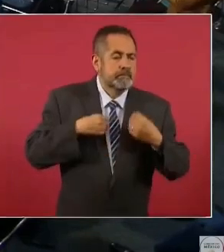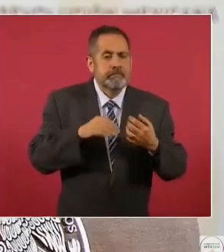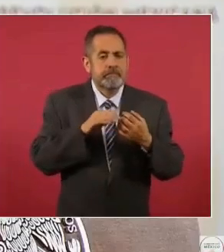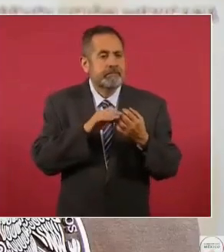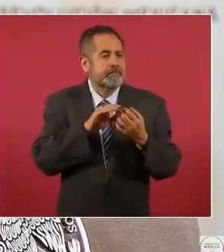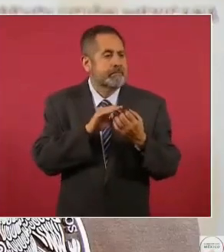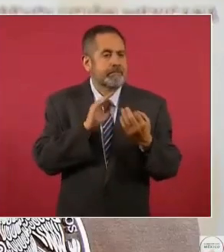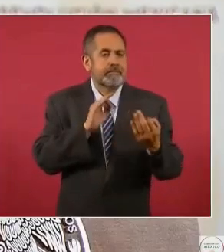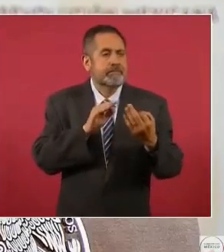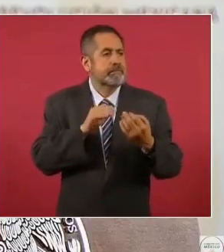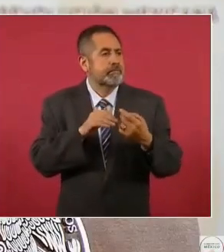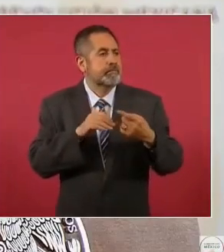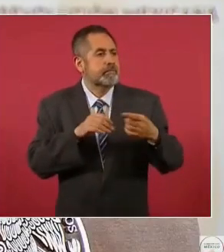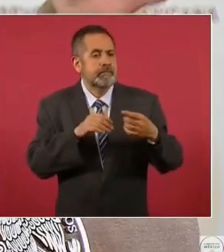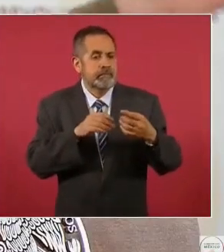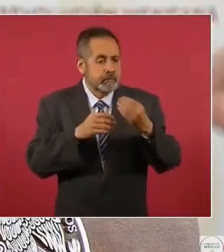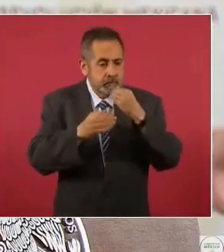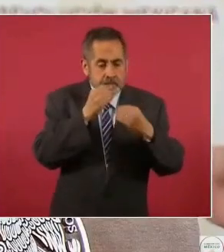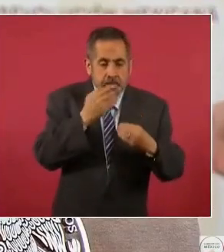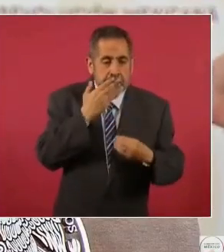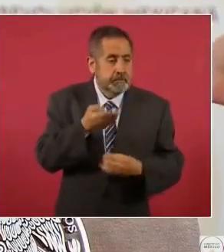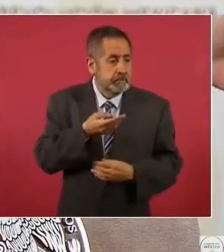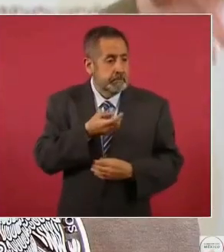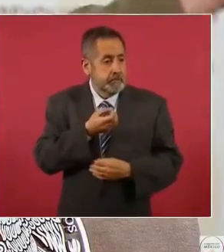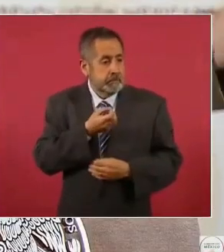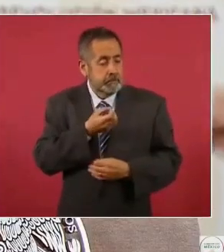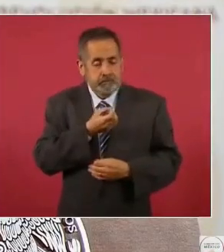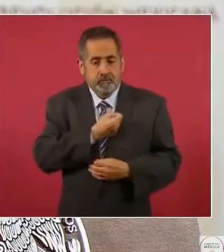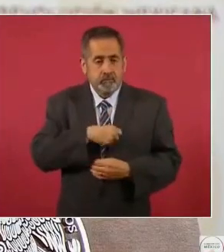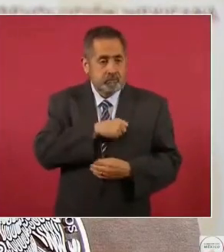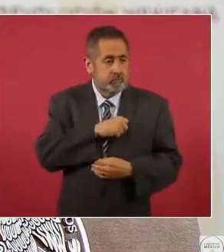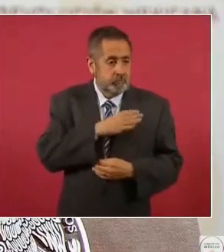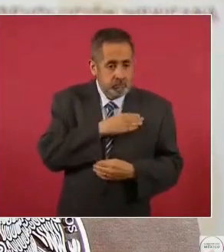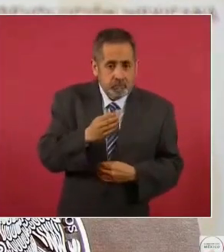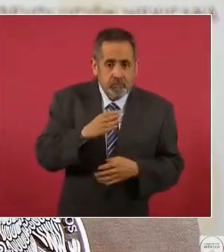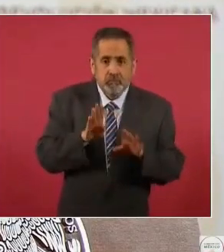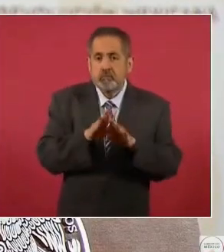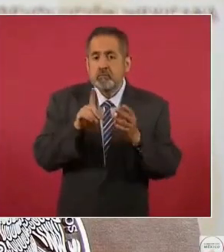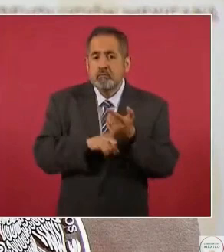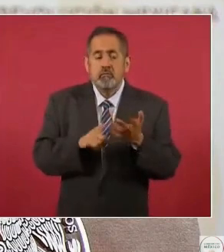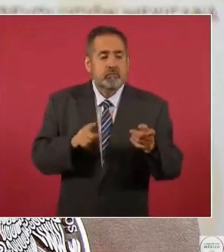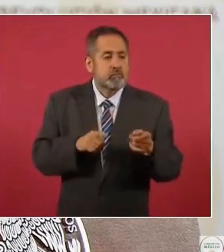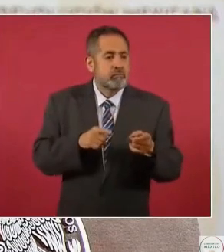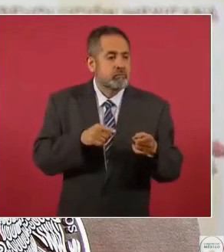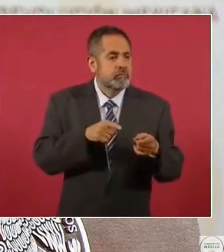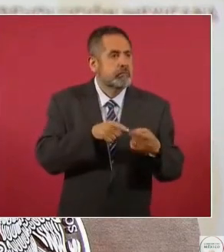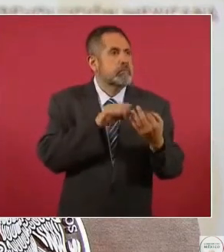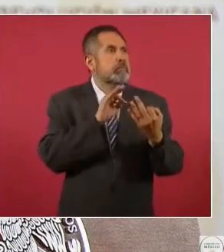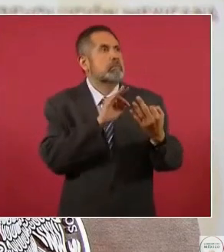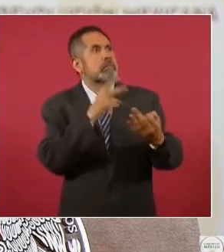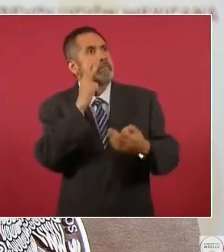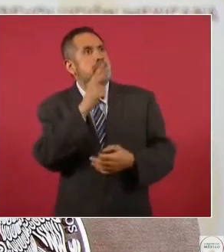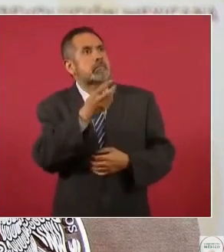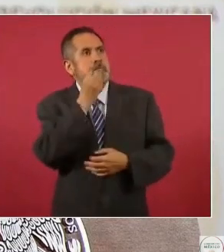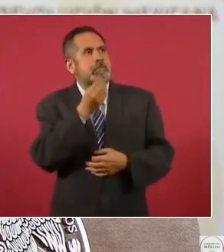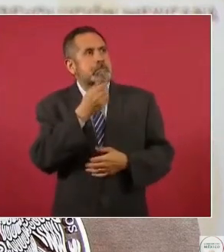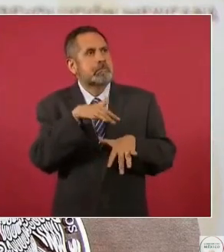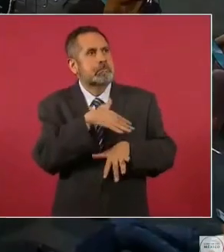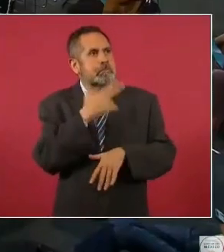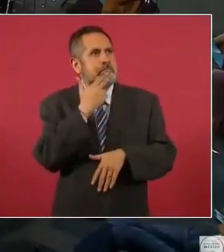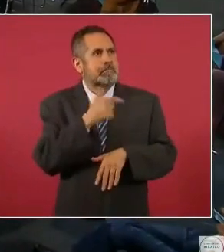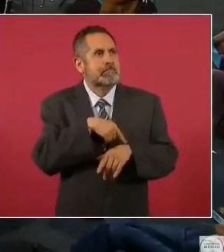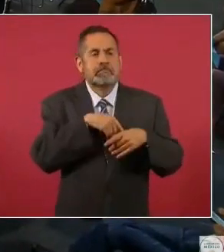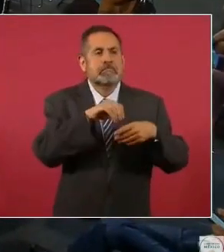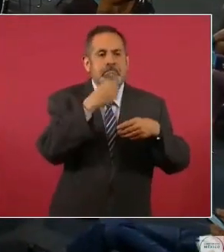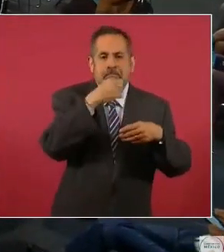cercanos están a alimentos saludables, qué tan muy cercanos están a alimentos no saludables, dónde está el acceso,